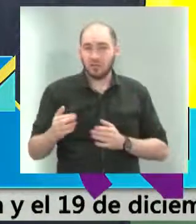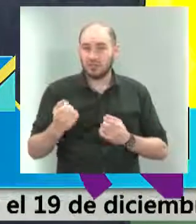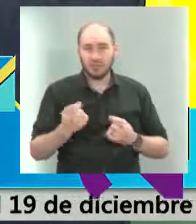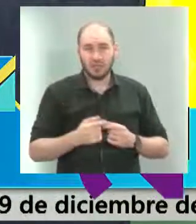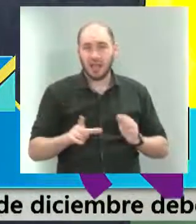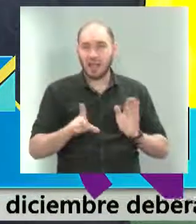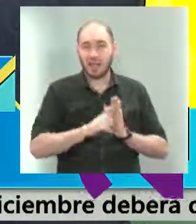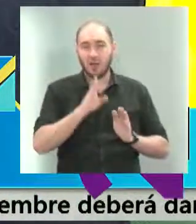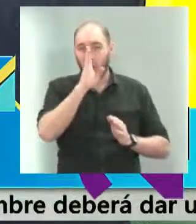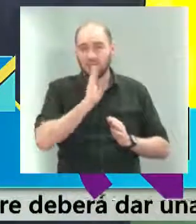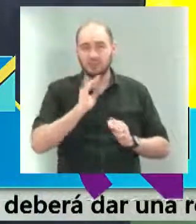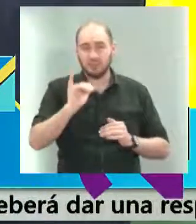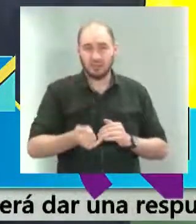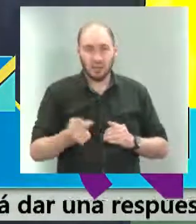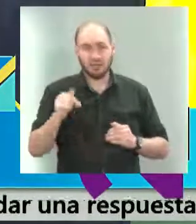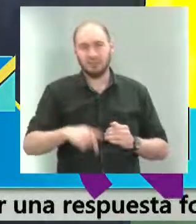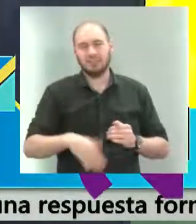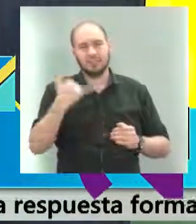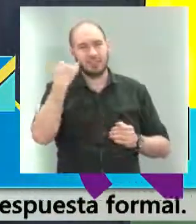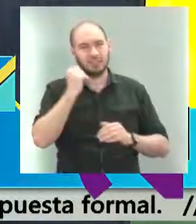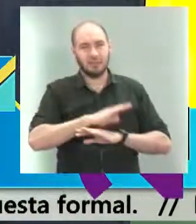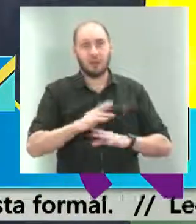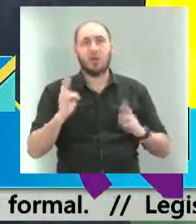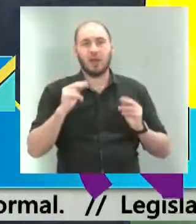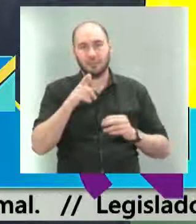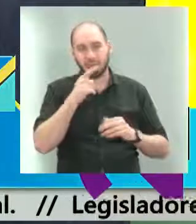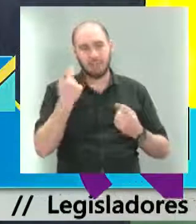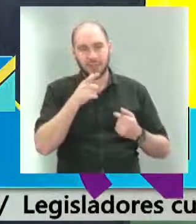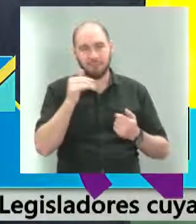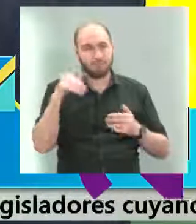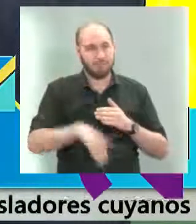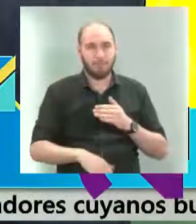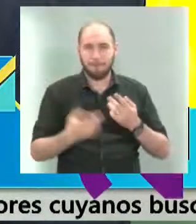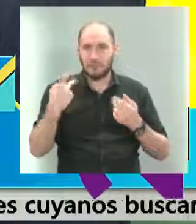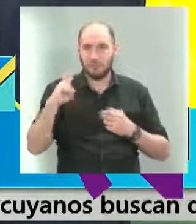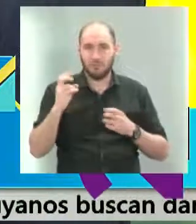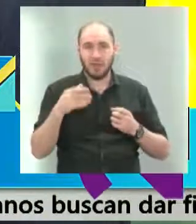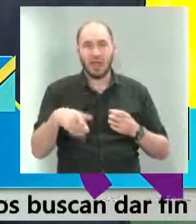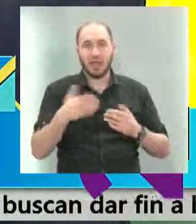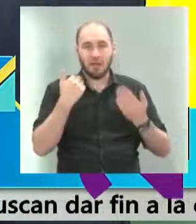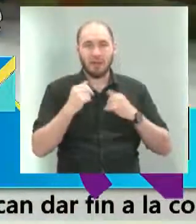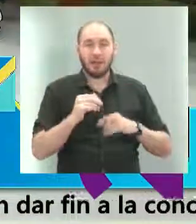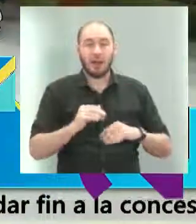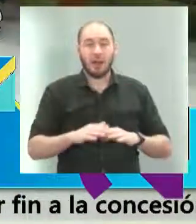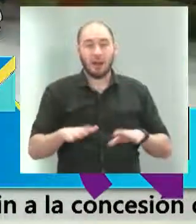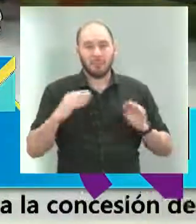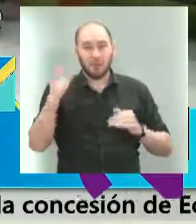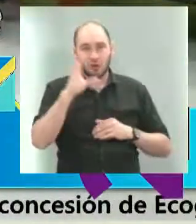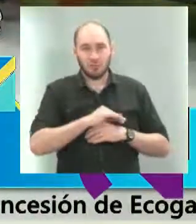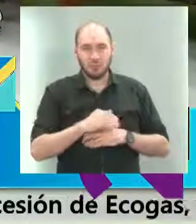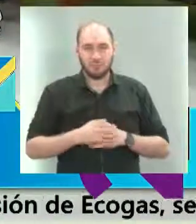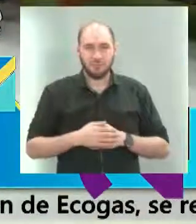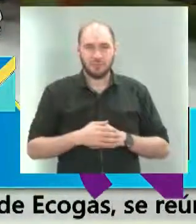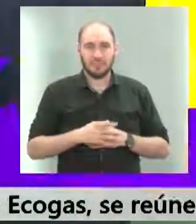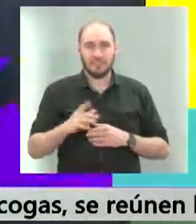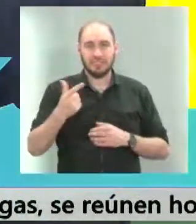ley se cumpla y a lo mejor hemos tocado fondo, espero, yo no creo, no soy muy optimista porque como decíamos con la Adrián, a lo mejor nos olvidamos y